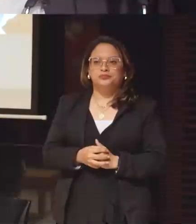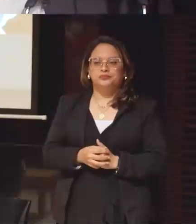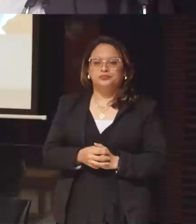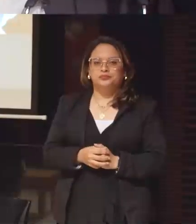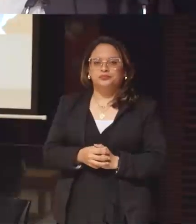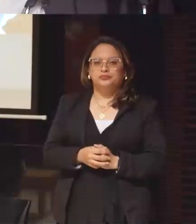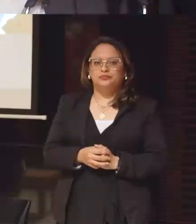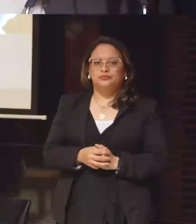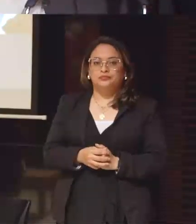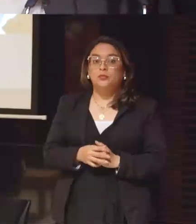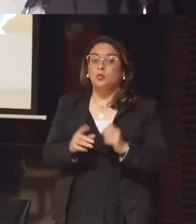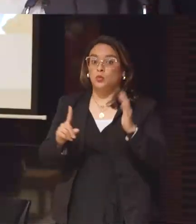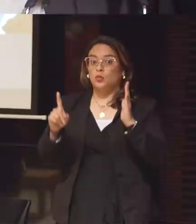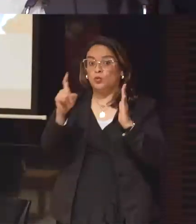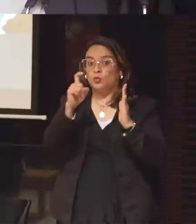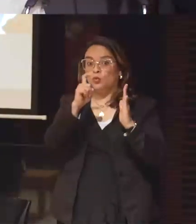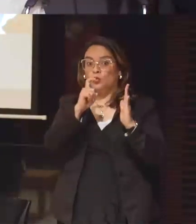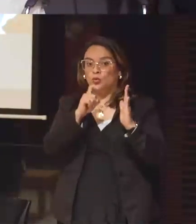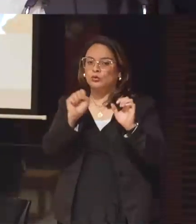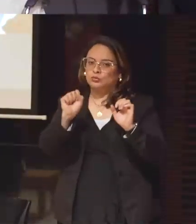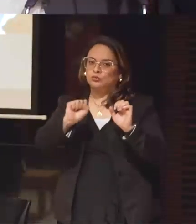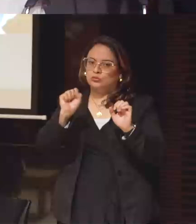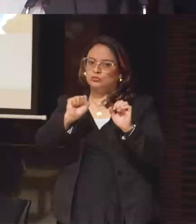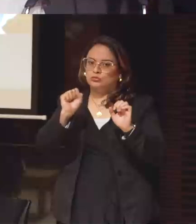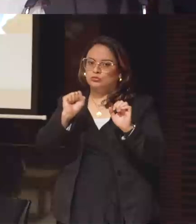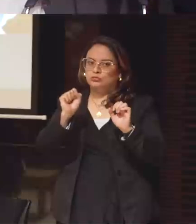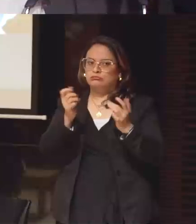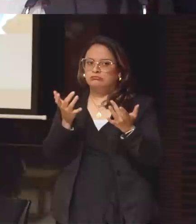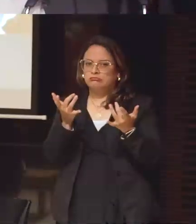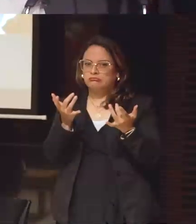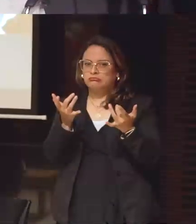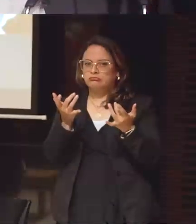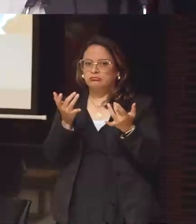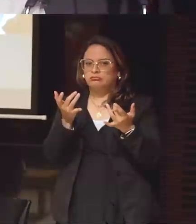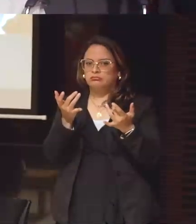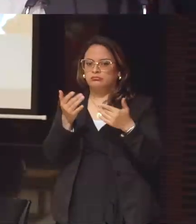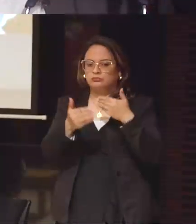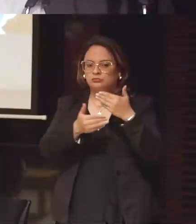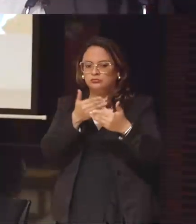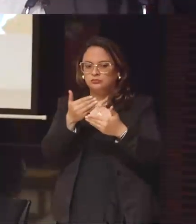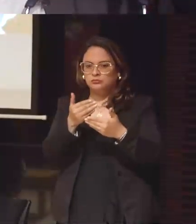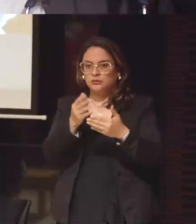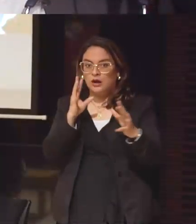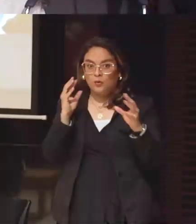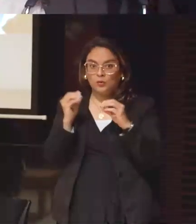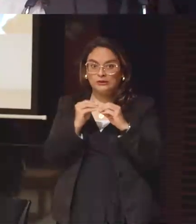Sí, el grafiti es posible que nos dañe ahí ese... Se puede.